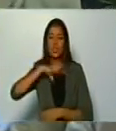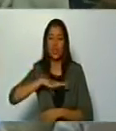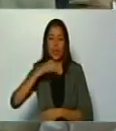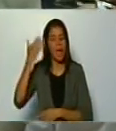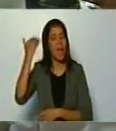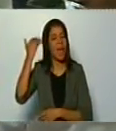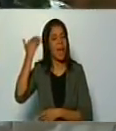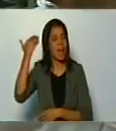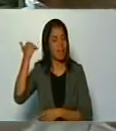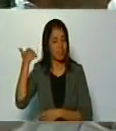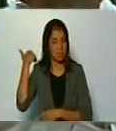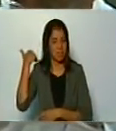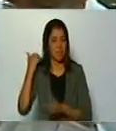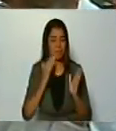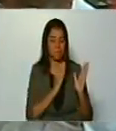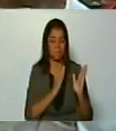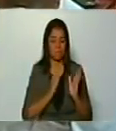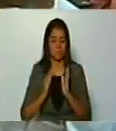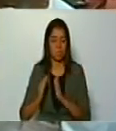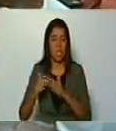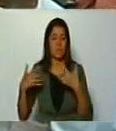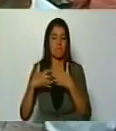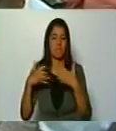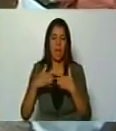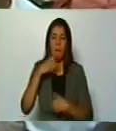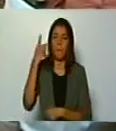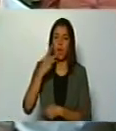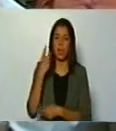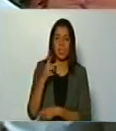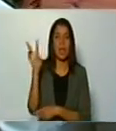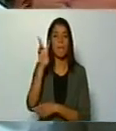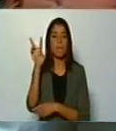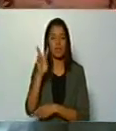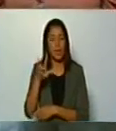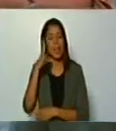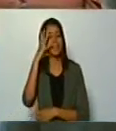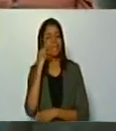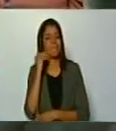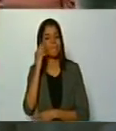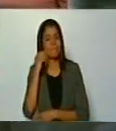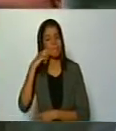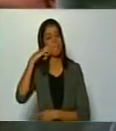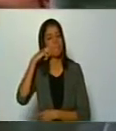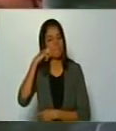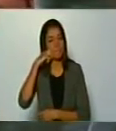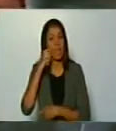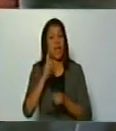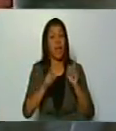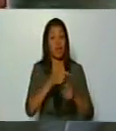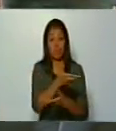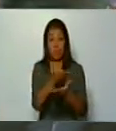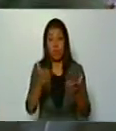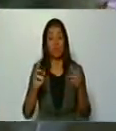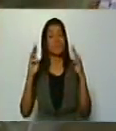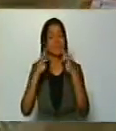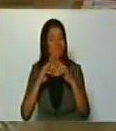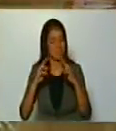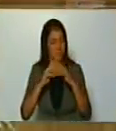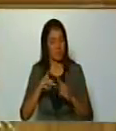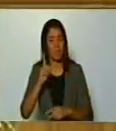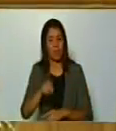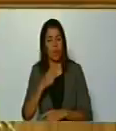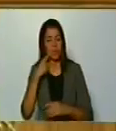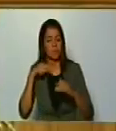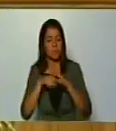etapa de violencia política, de lucha social y de terrorismo de